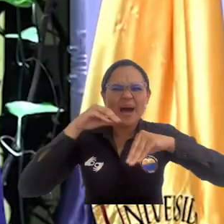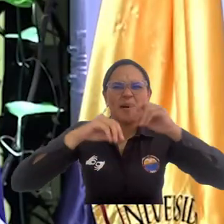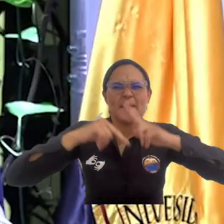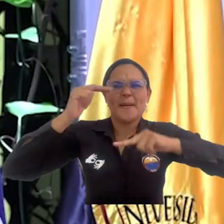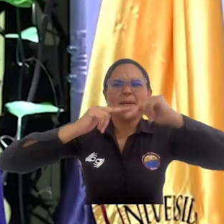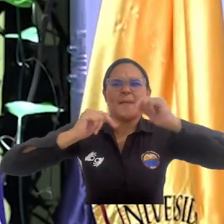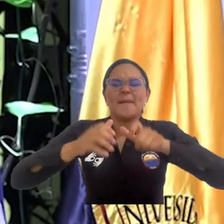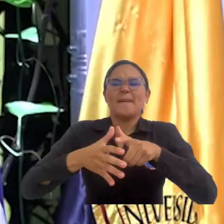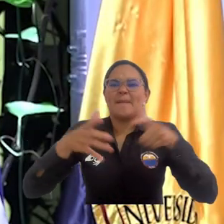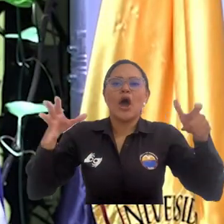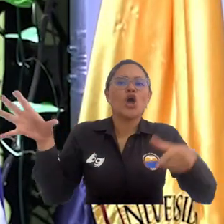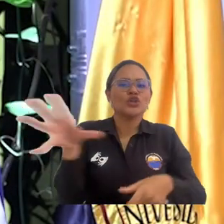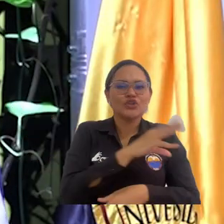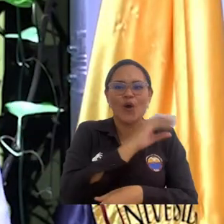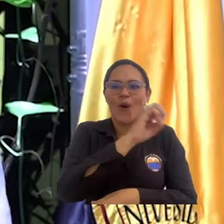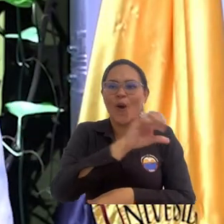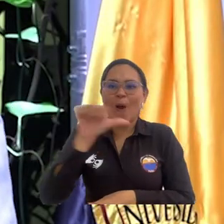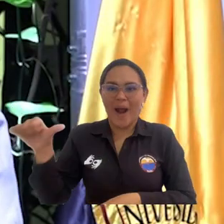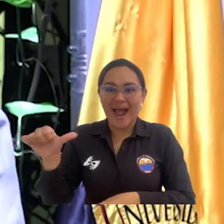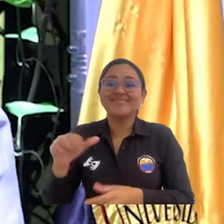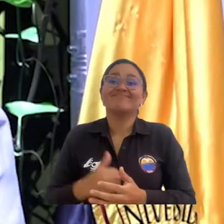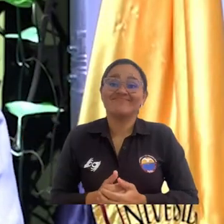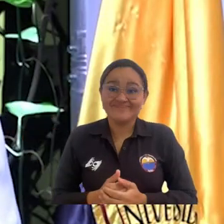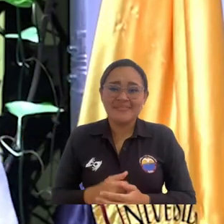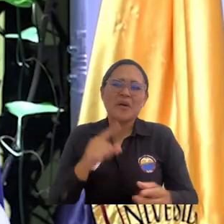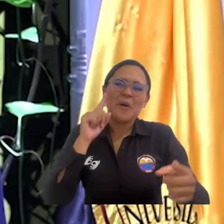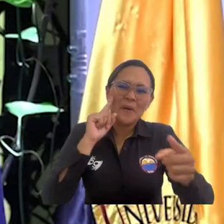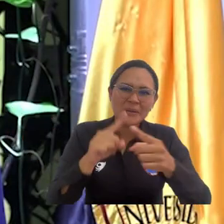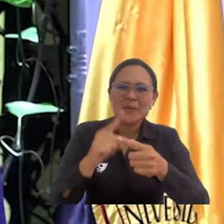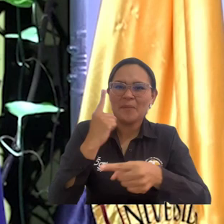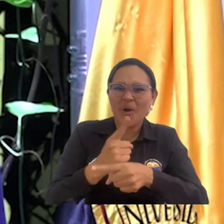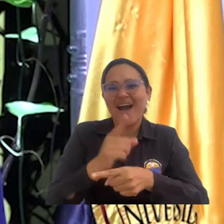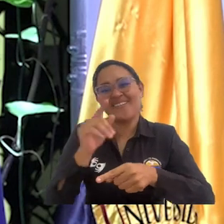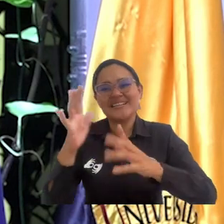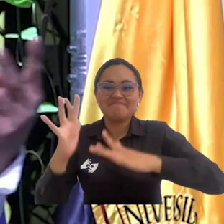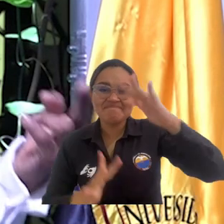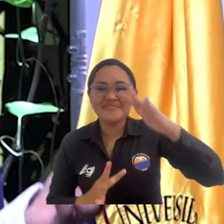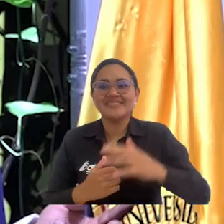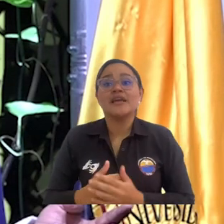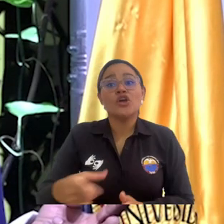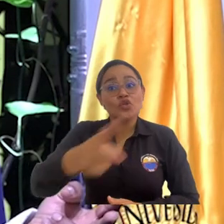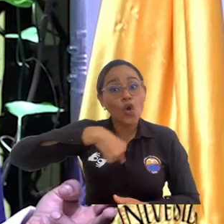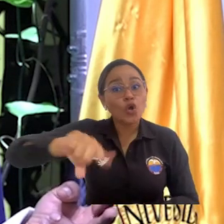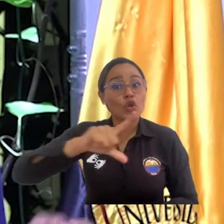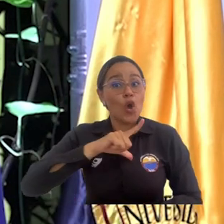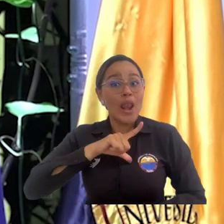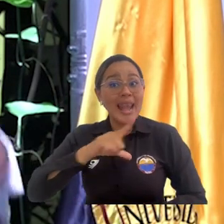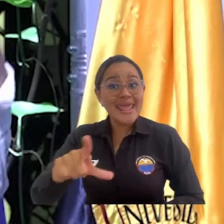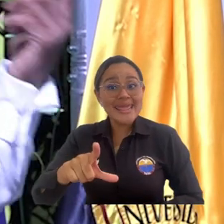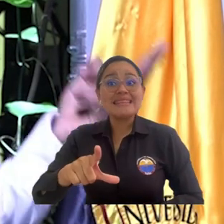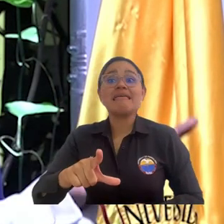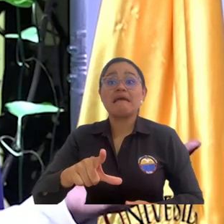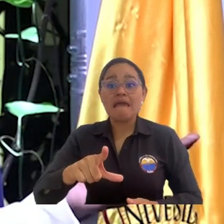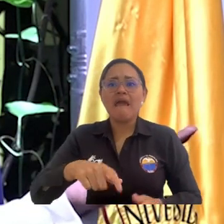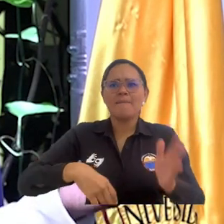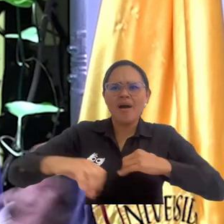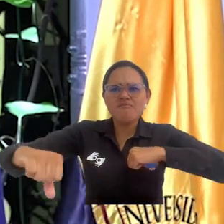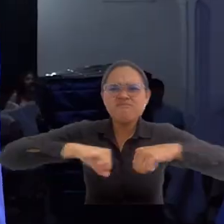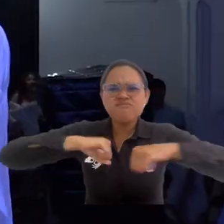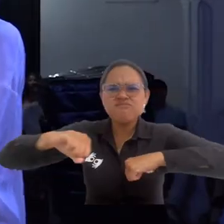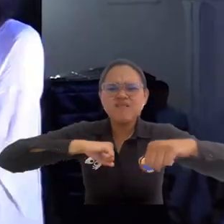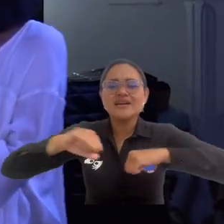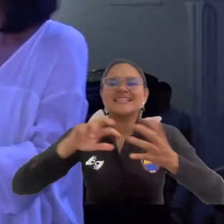desaciertos. Ser representante, ser líder, significa sobre todo vocación de servicio, no de servirse de los